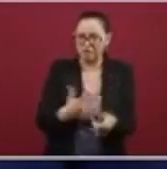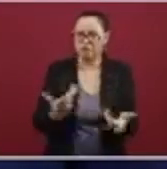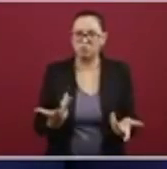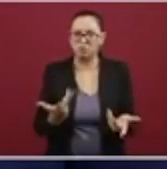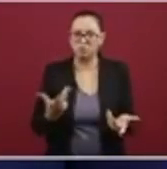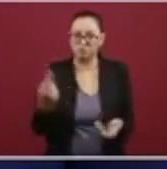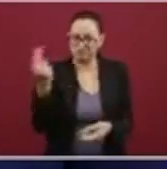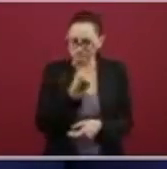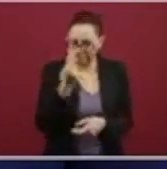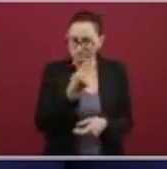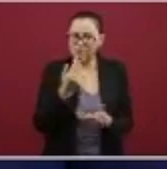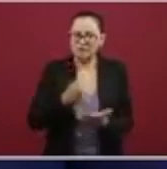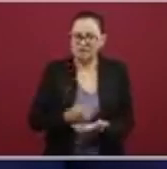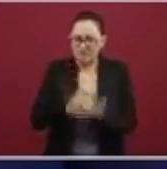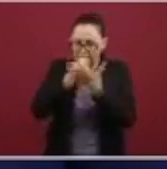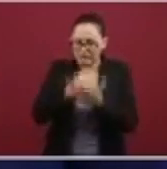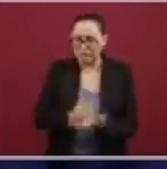curar.